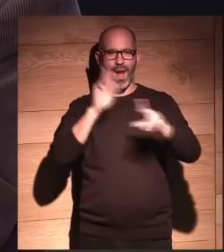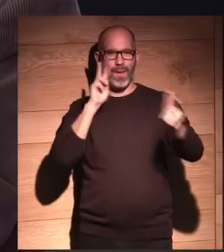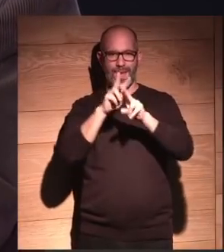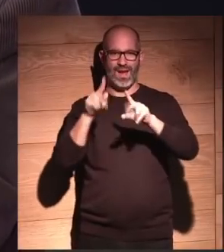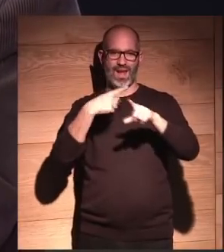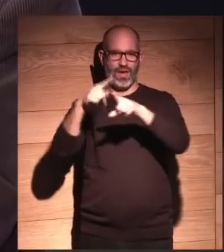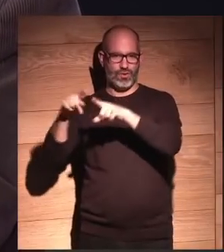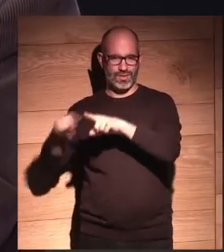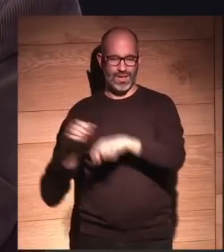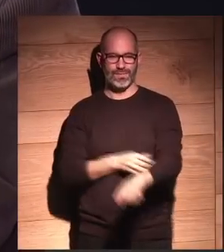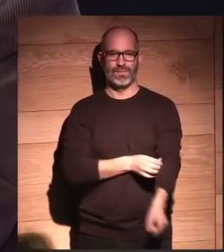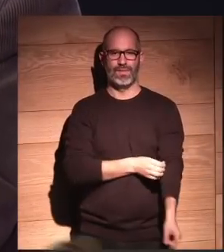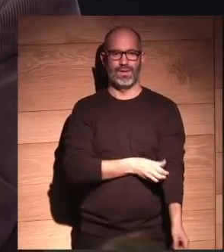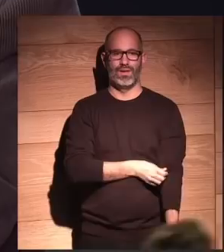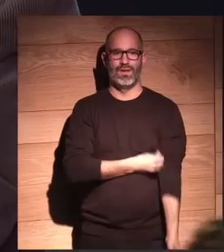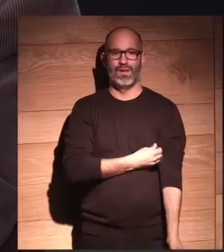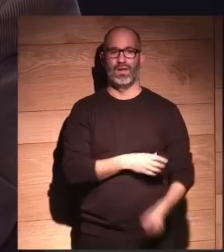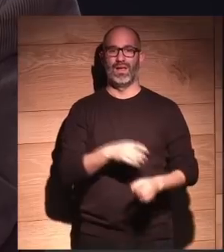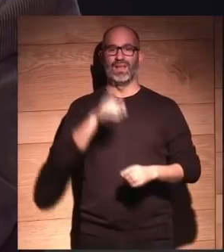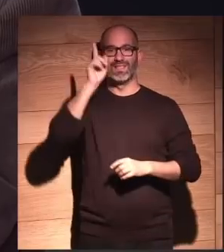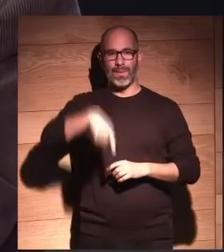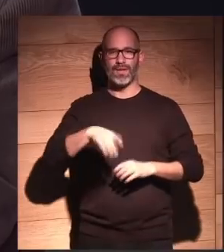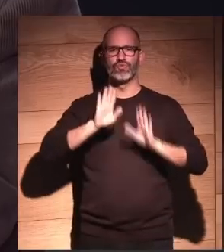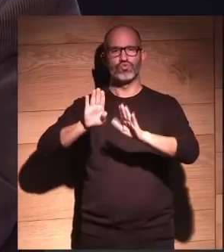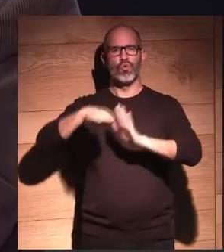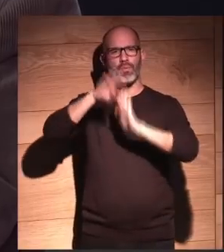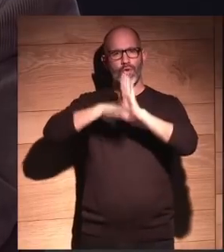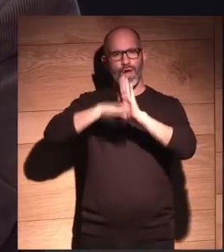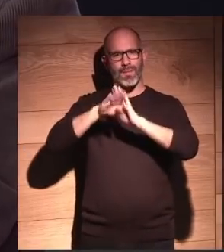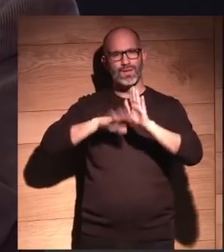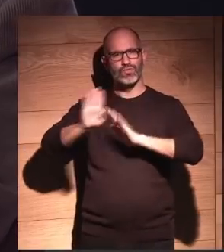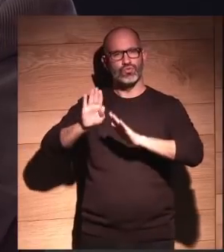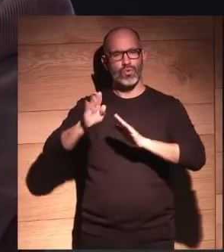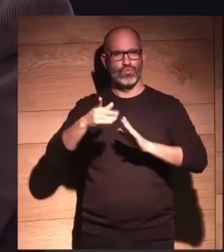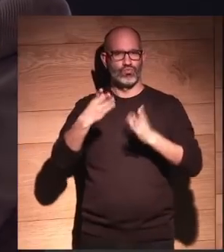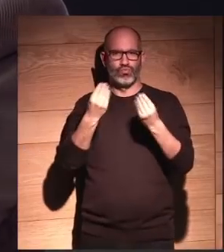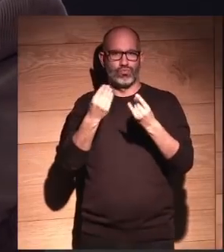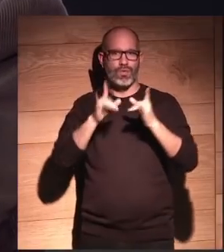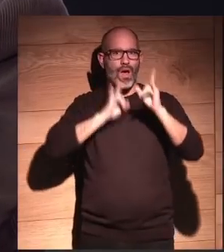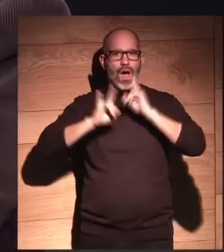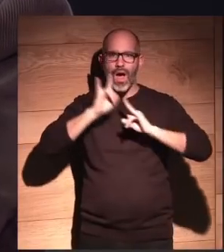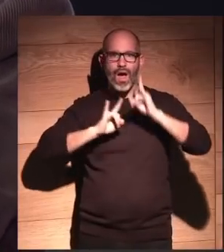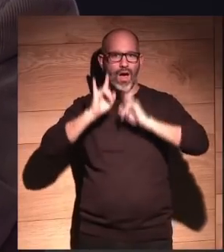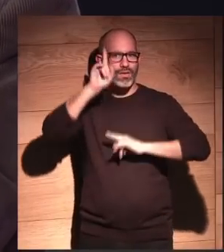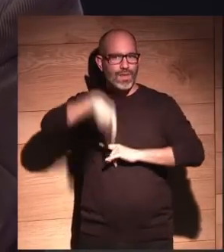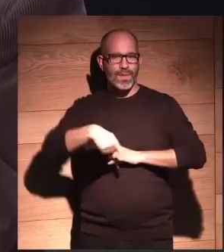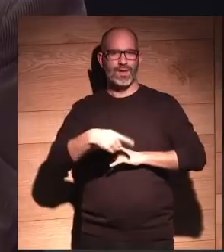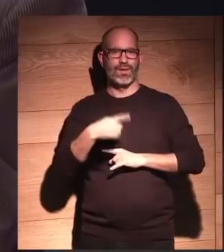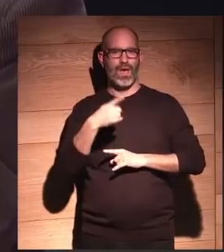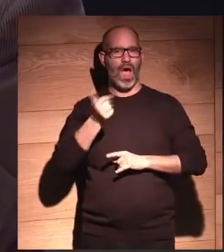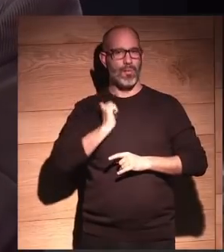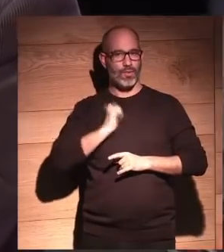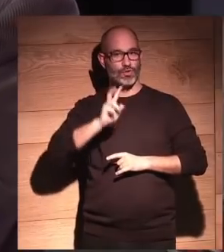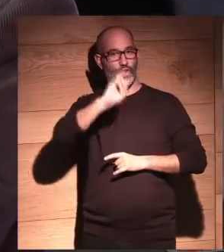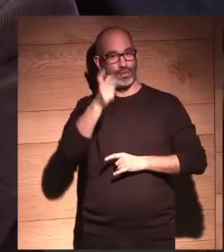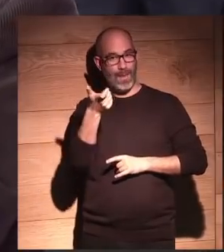cosas. Luego también sus programas tienen mucho encanto y aprovecho otra palabra que aunque no lo parezca